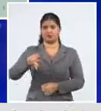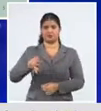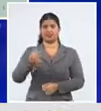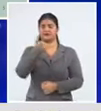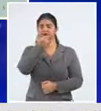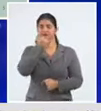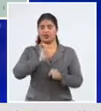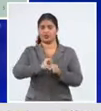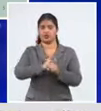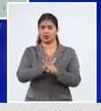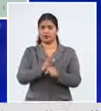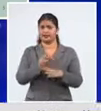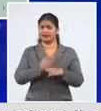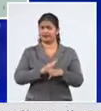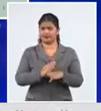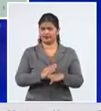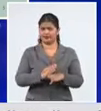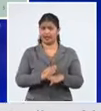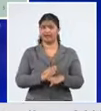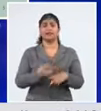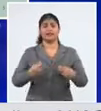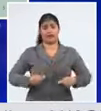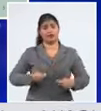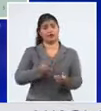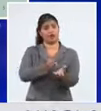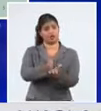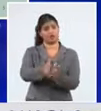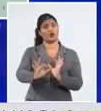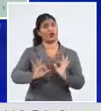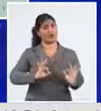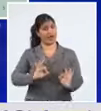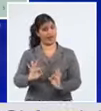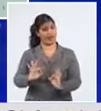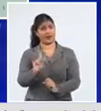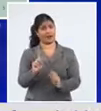a protegernos bien para no adquirir la enfermedad.